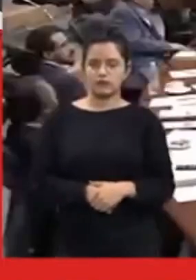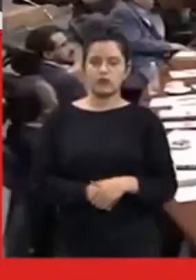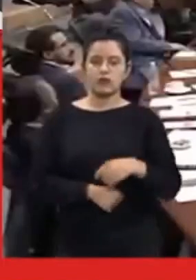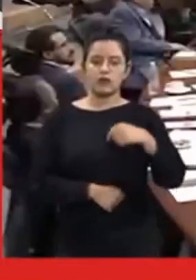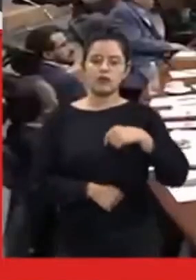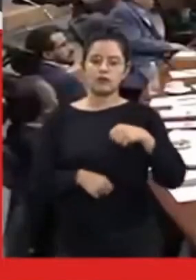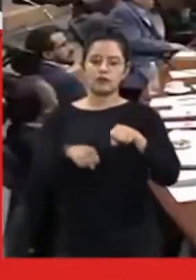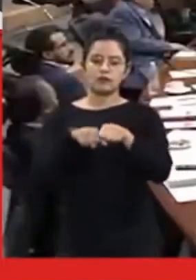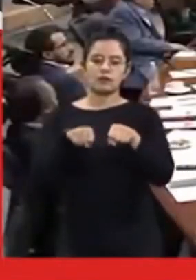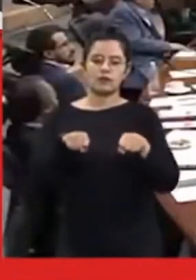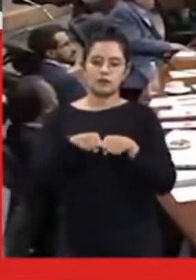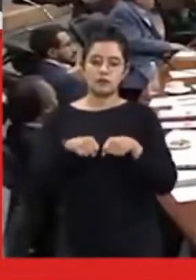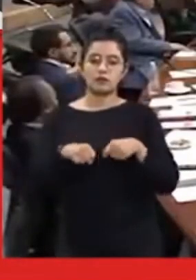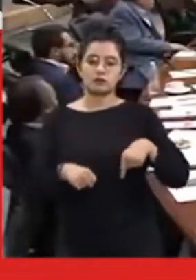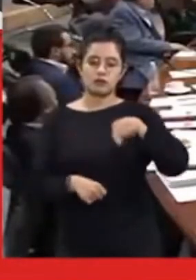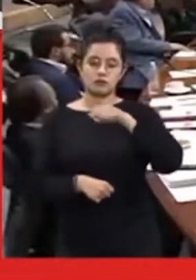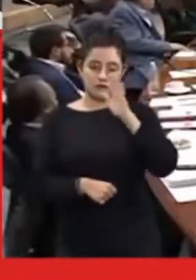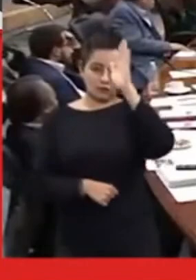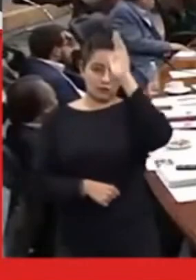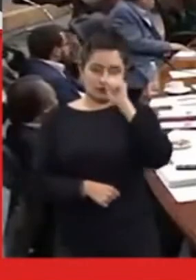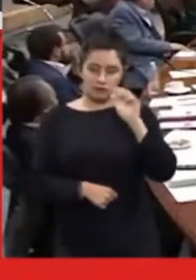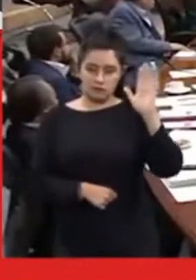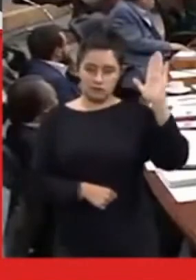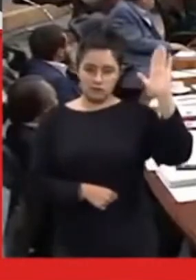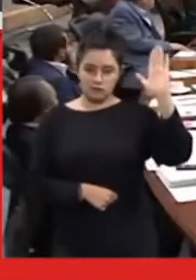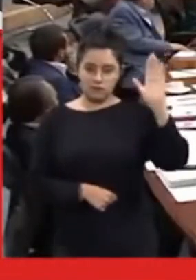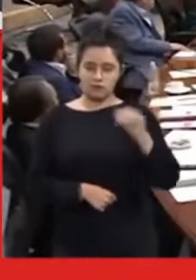En la sala, quienes estén a favor.